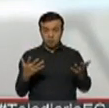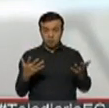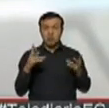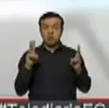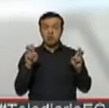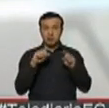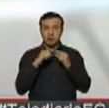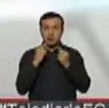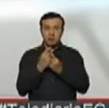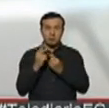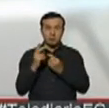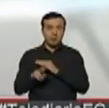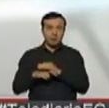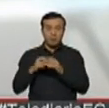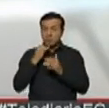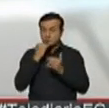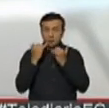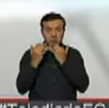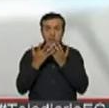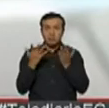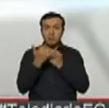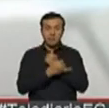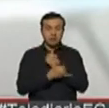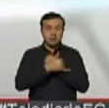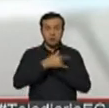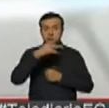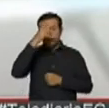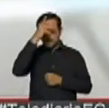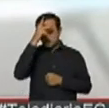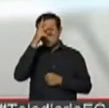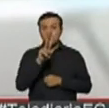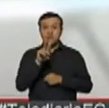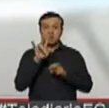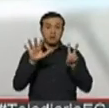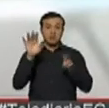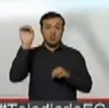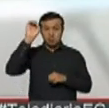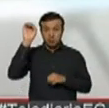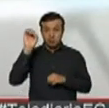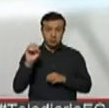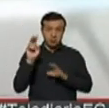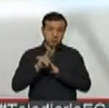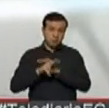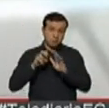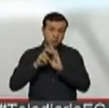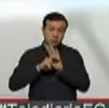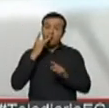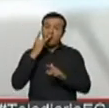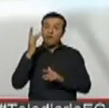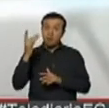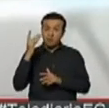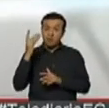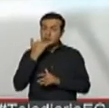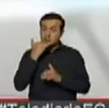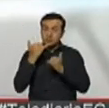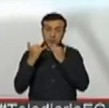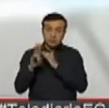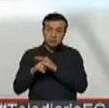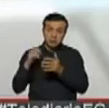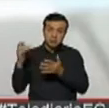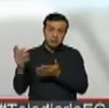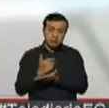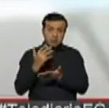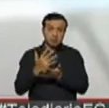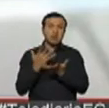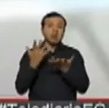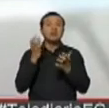crimen organizado y la minería ilegal, y en países como Perú, el 27% de la extracción del oro es de manera ilícita. Lo que nosotros